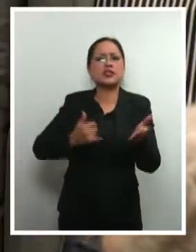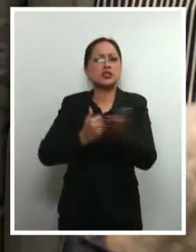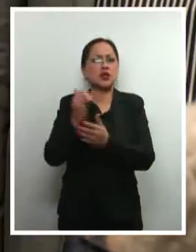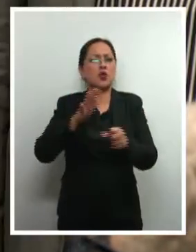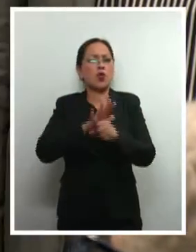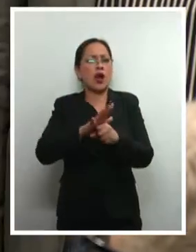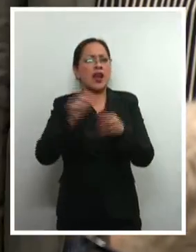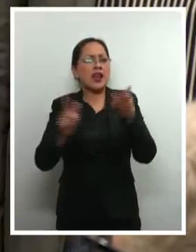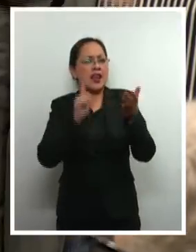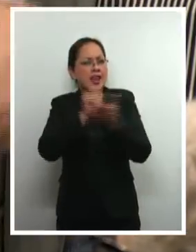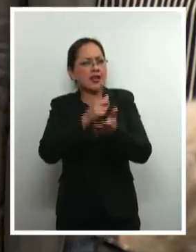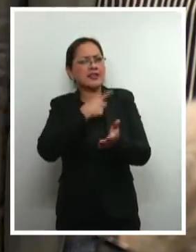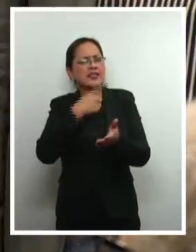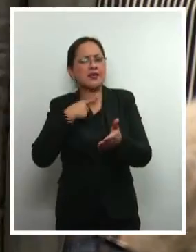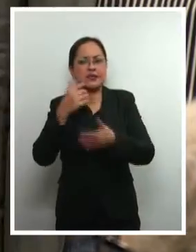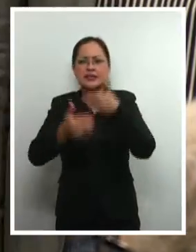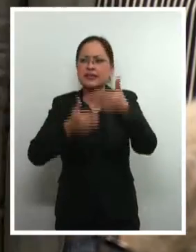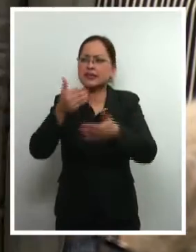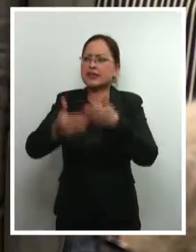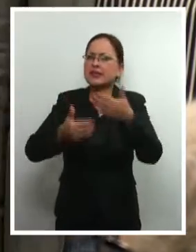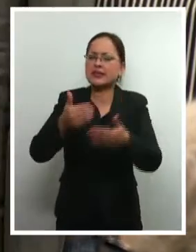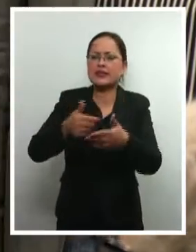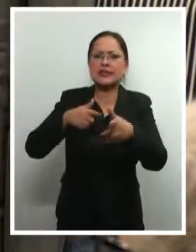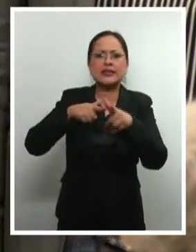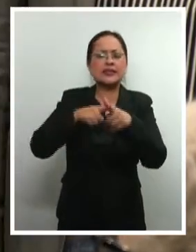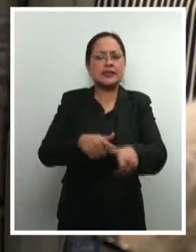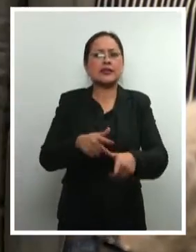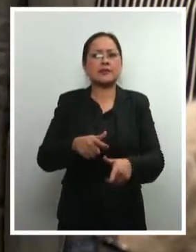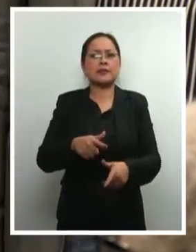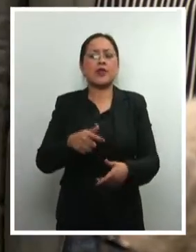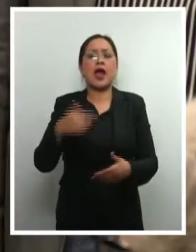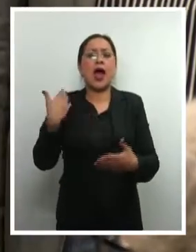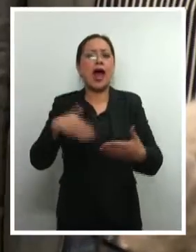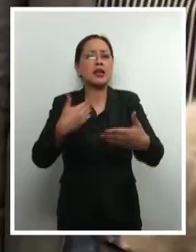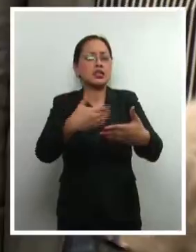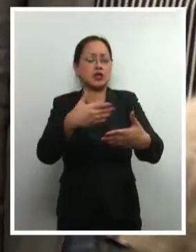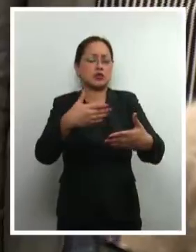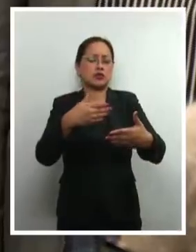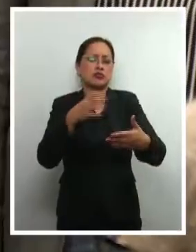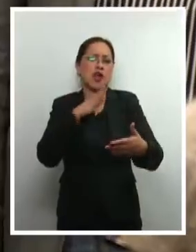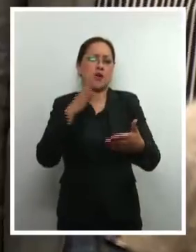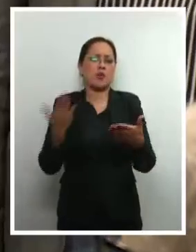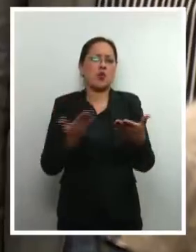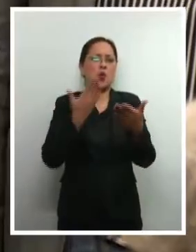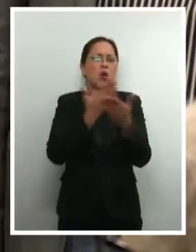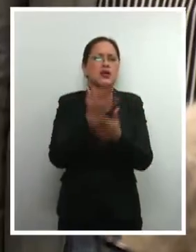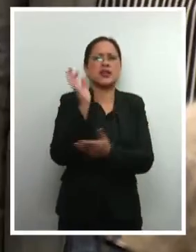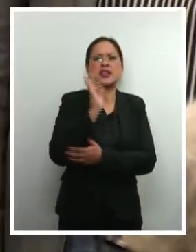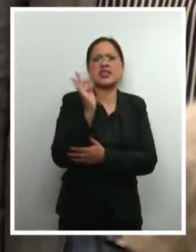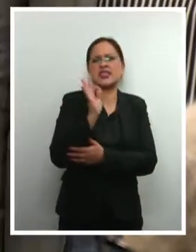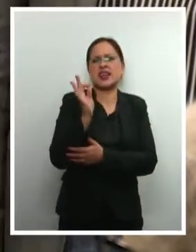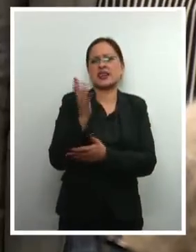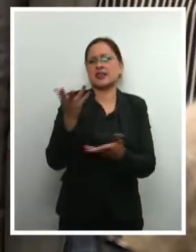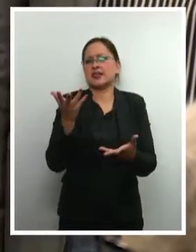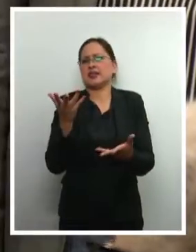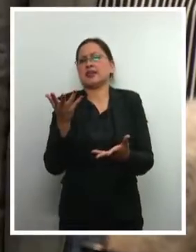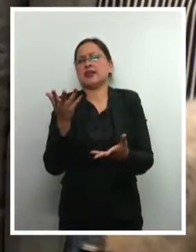rezago legislativo, mandamos a los archivos propuestas